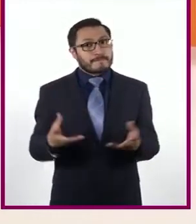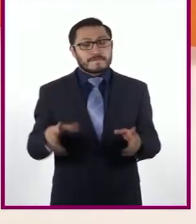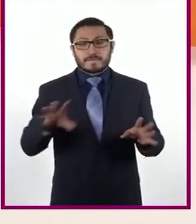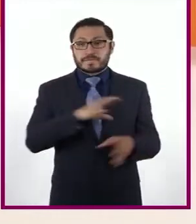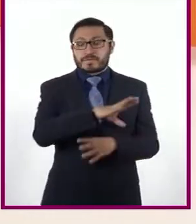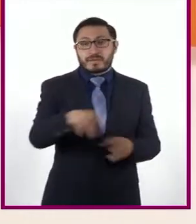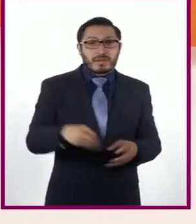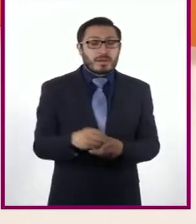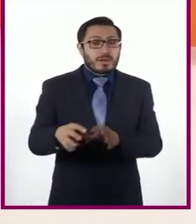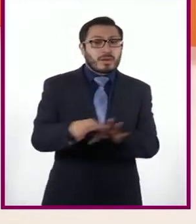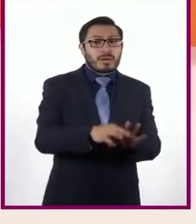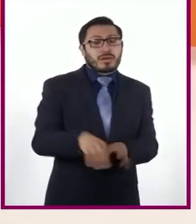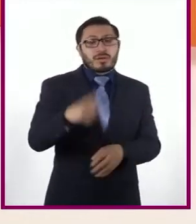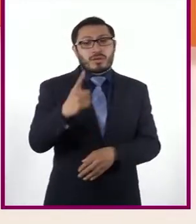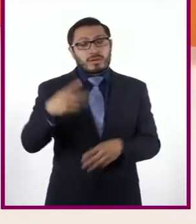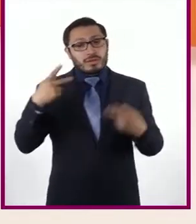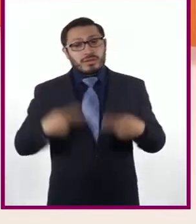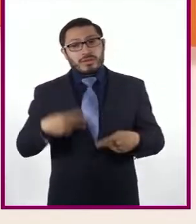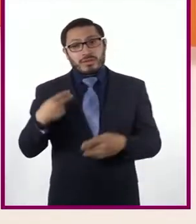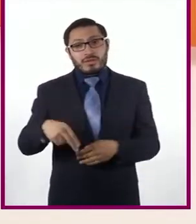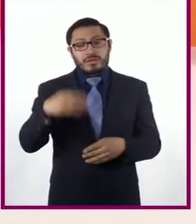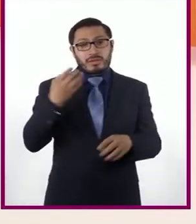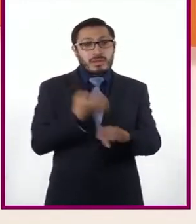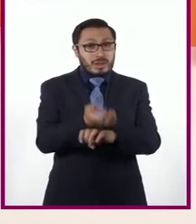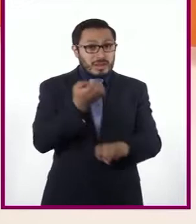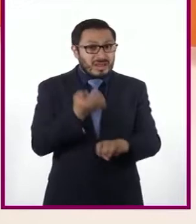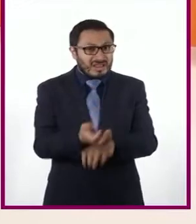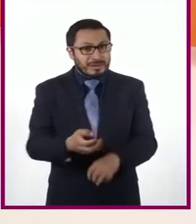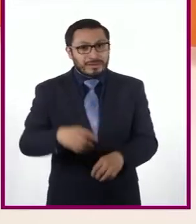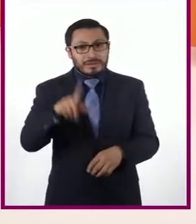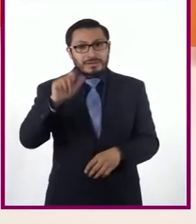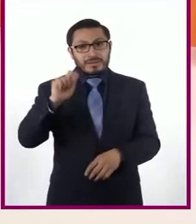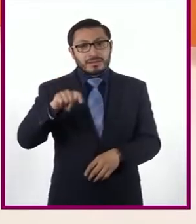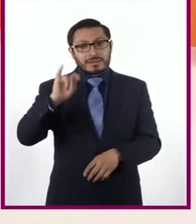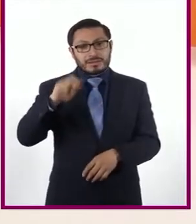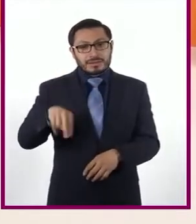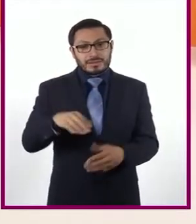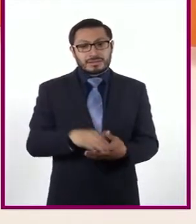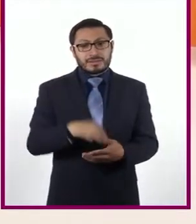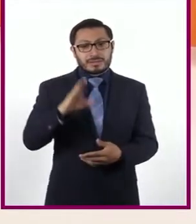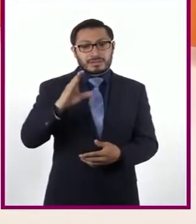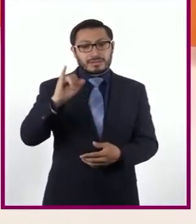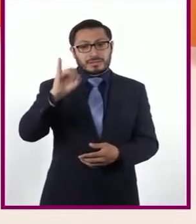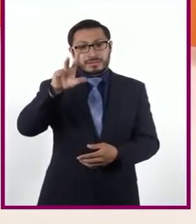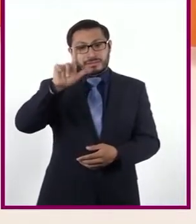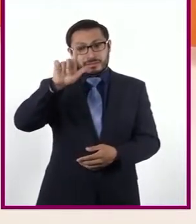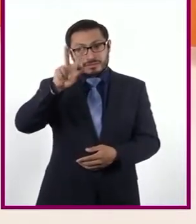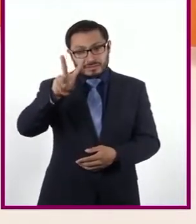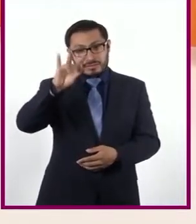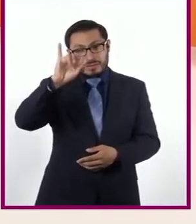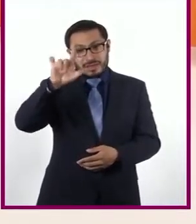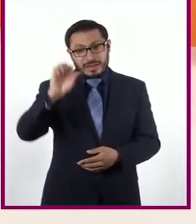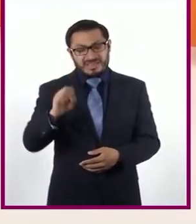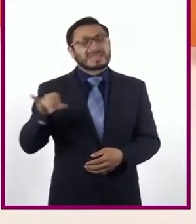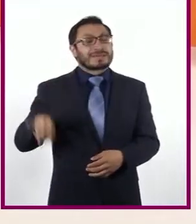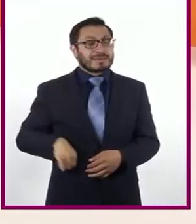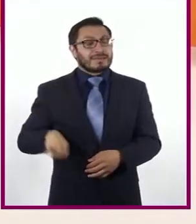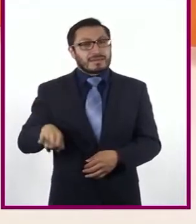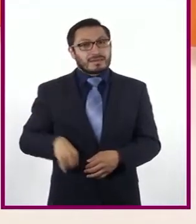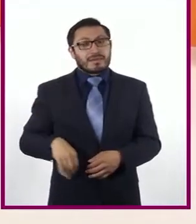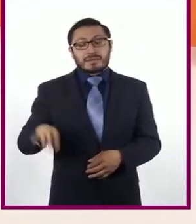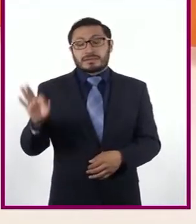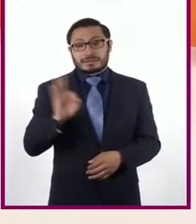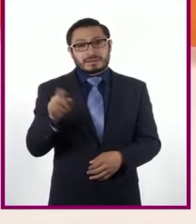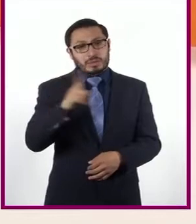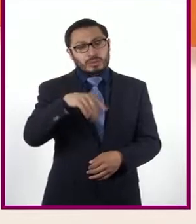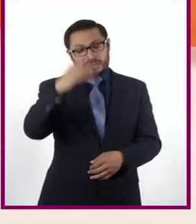unida en una persona se denomina Estado, en latín civitas. Interesante, ¿verdad? Seguramente se les